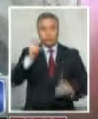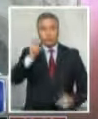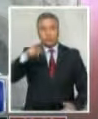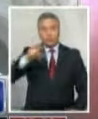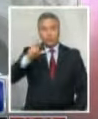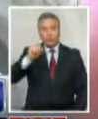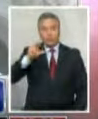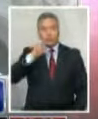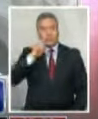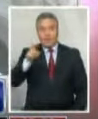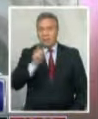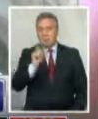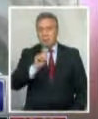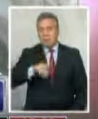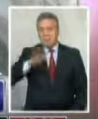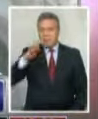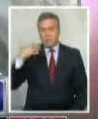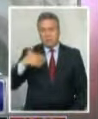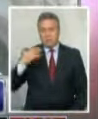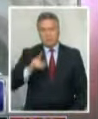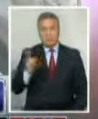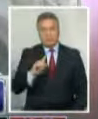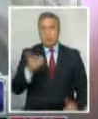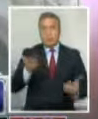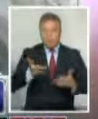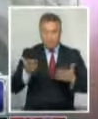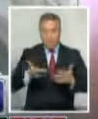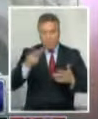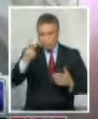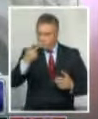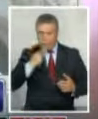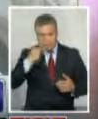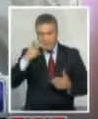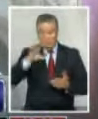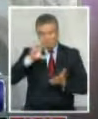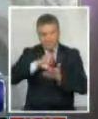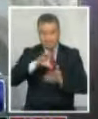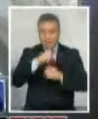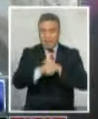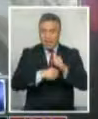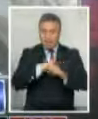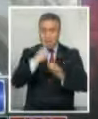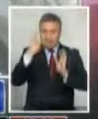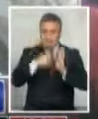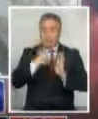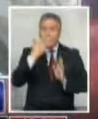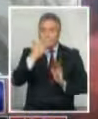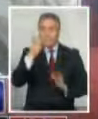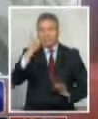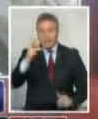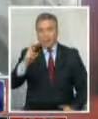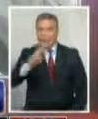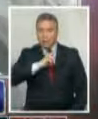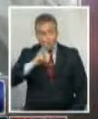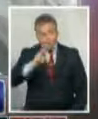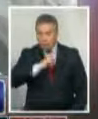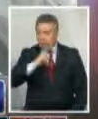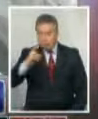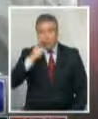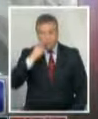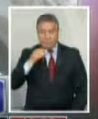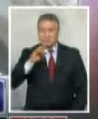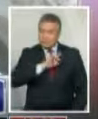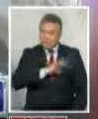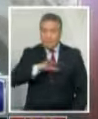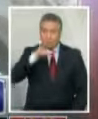tratado no tiene mayor importancia en este caso, porque los peritos de ambos países, cuando el año 30 tuvieron que definir esto, ambos asumieron de que ese